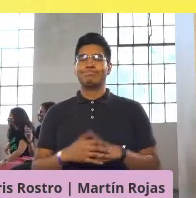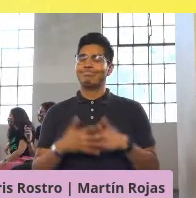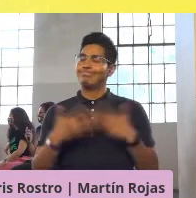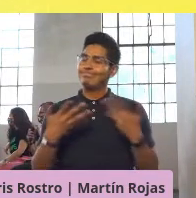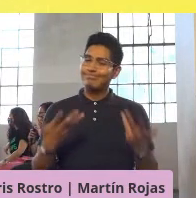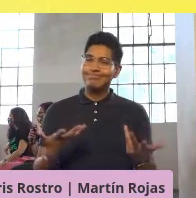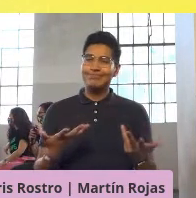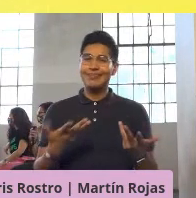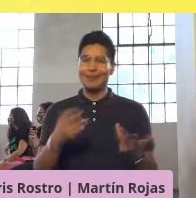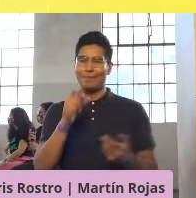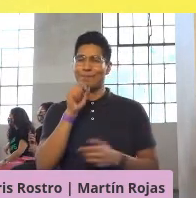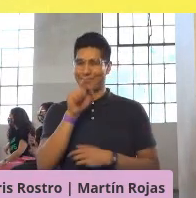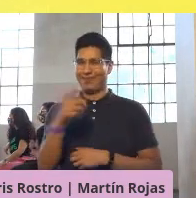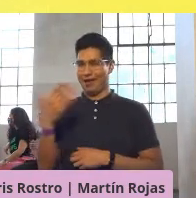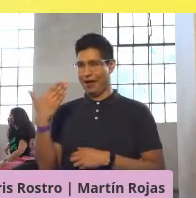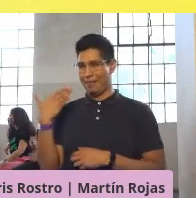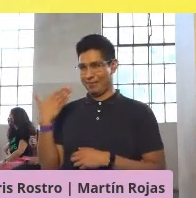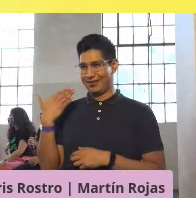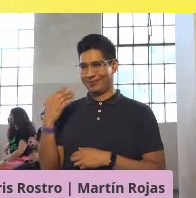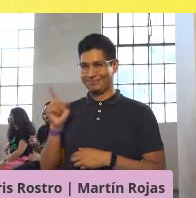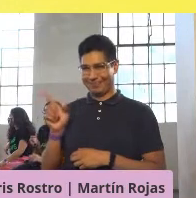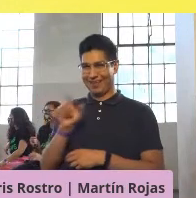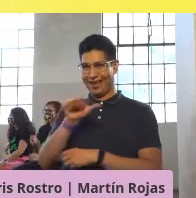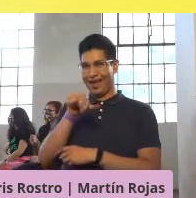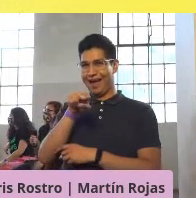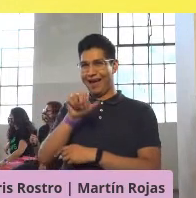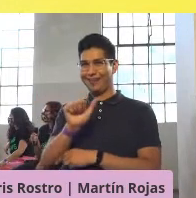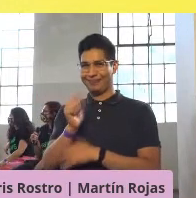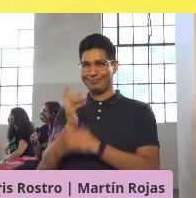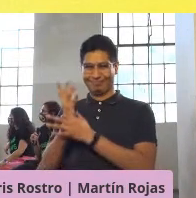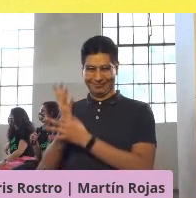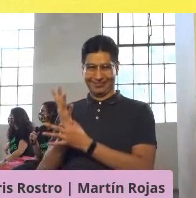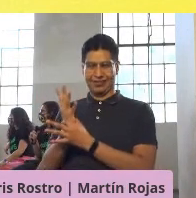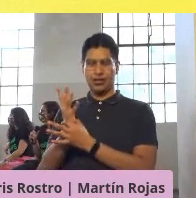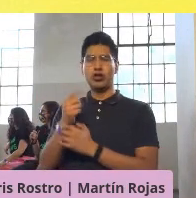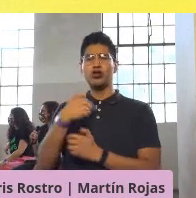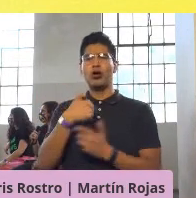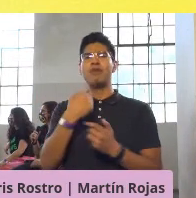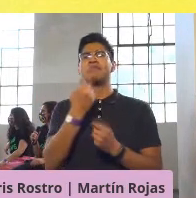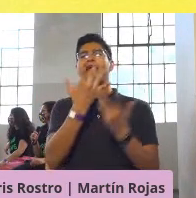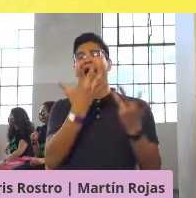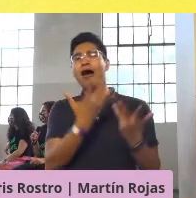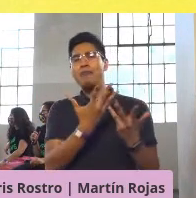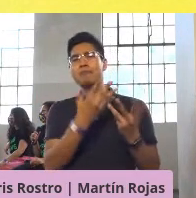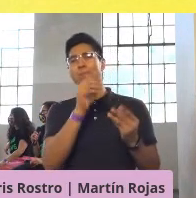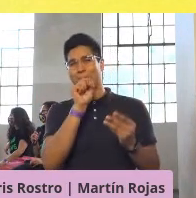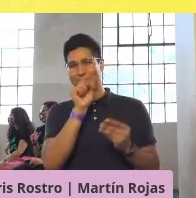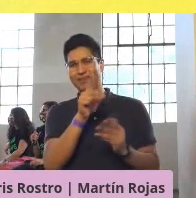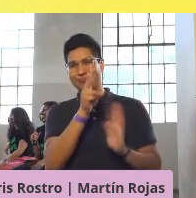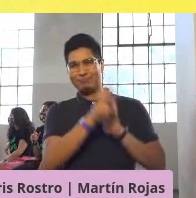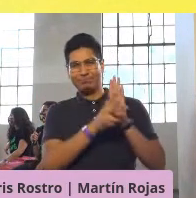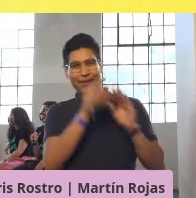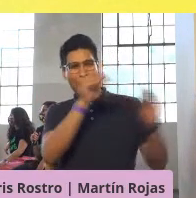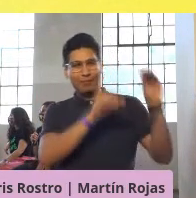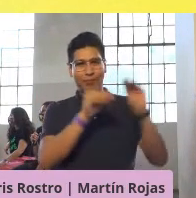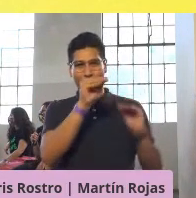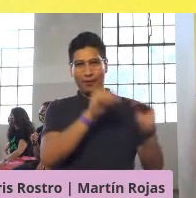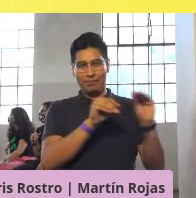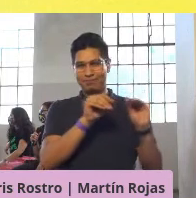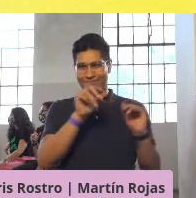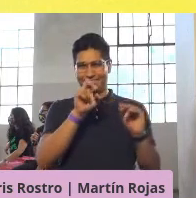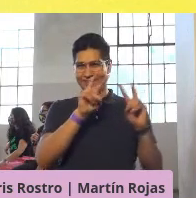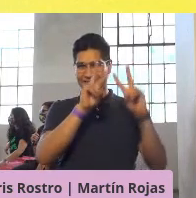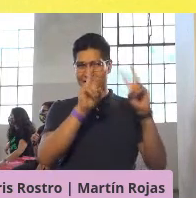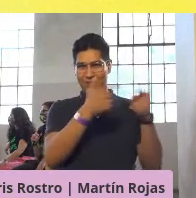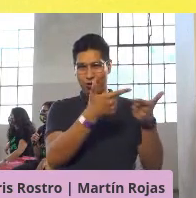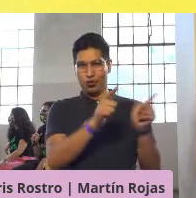Igual como, pues un poquito como agregando a lo que dice Ana, yo hago la parte audiovisual de luchadoras y yo venía como del mundo de la